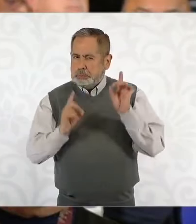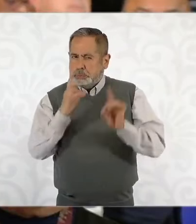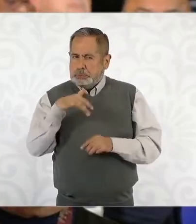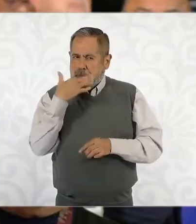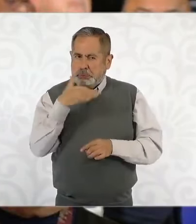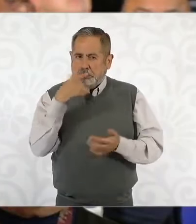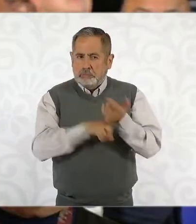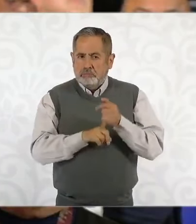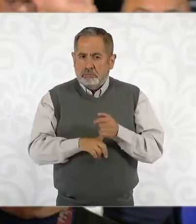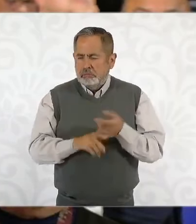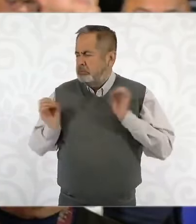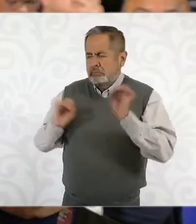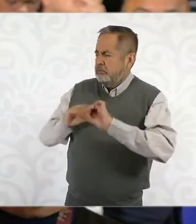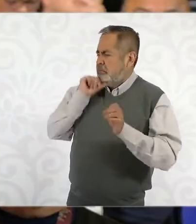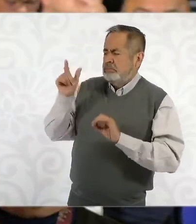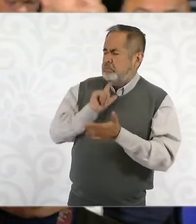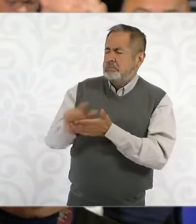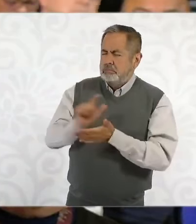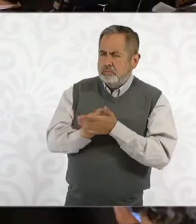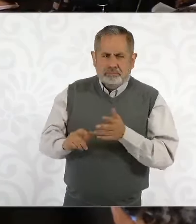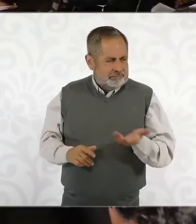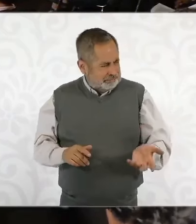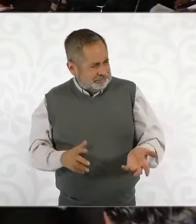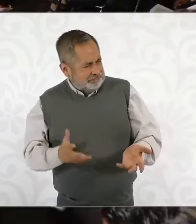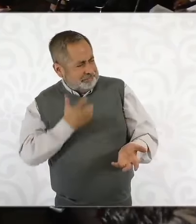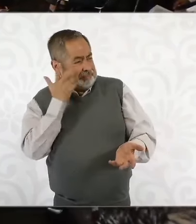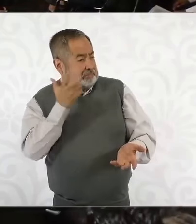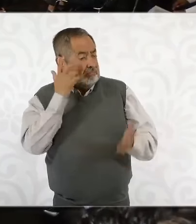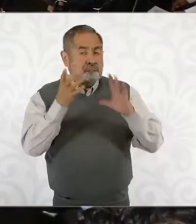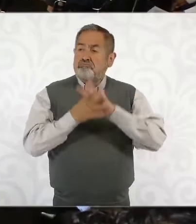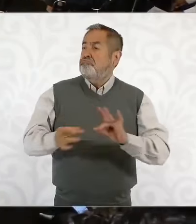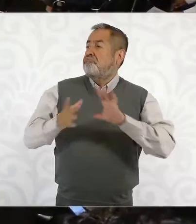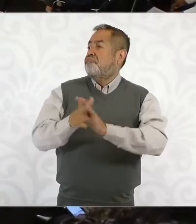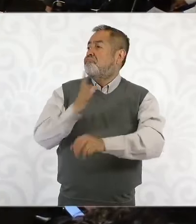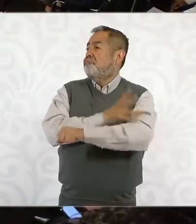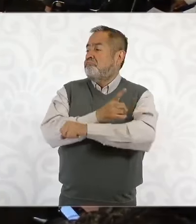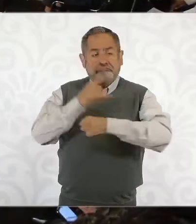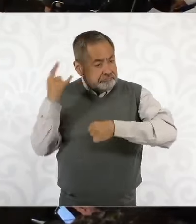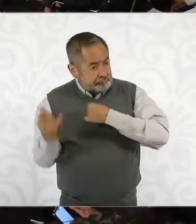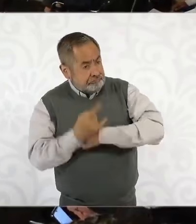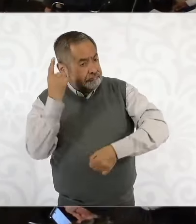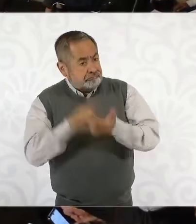fiscal y ellos quieren ser como el faro de luz sobre la corrupción, ¿no?